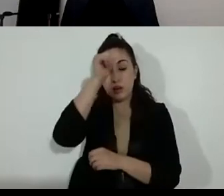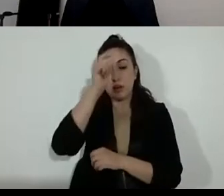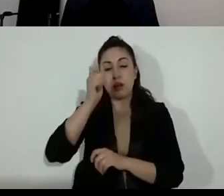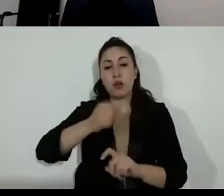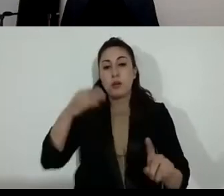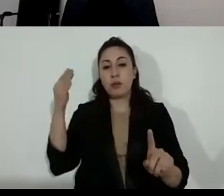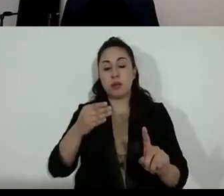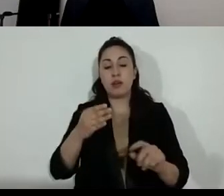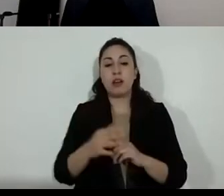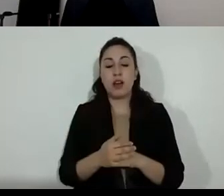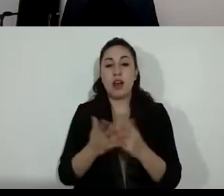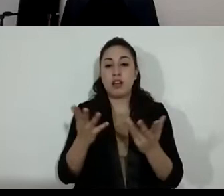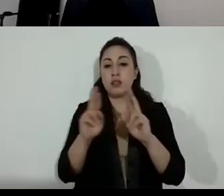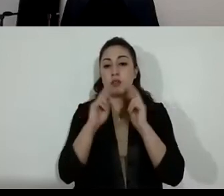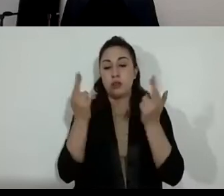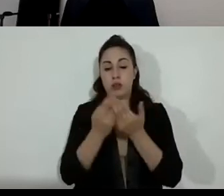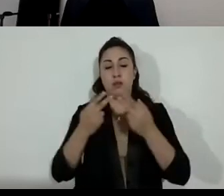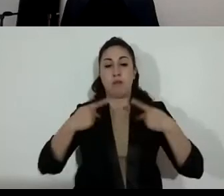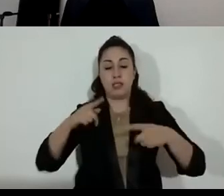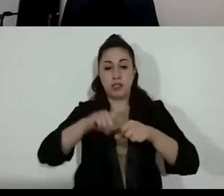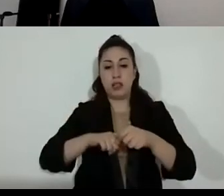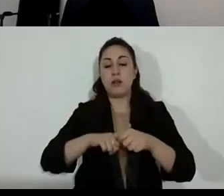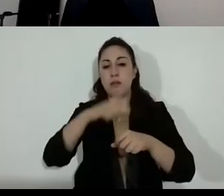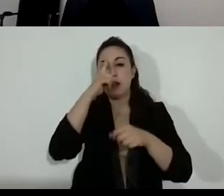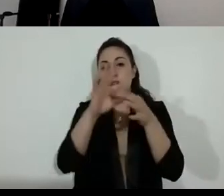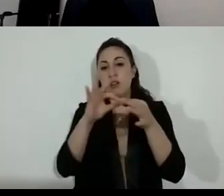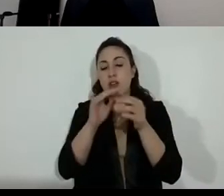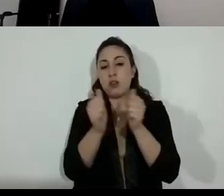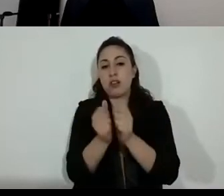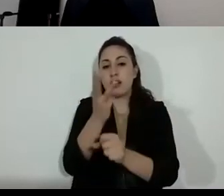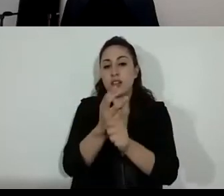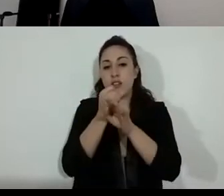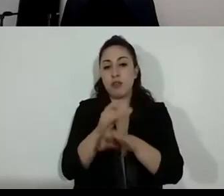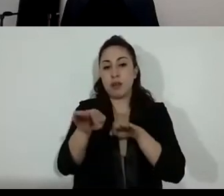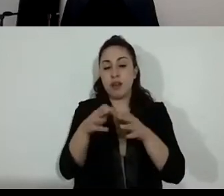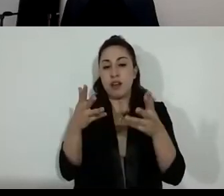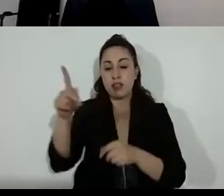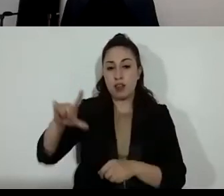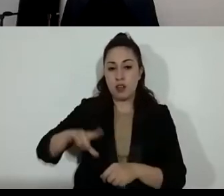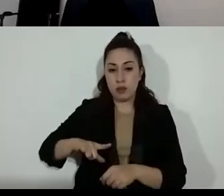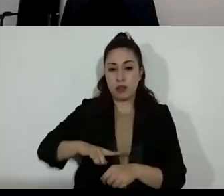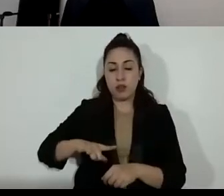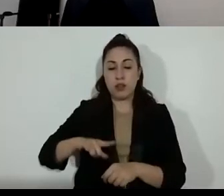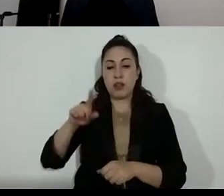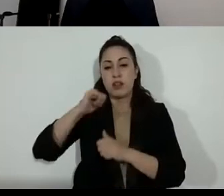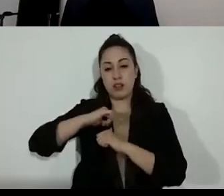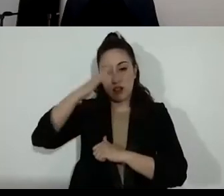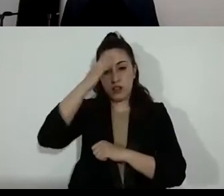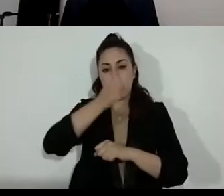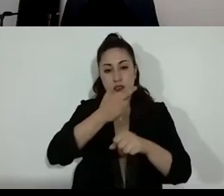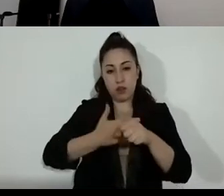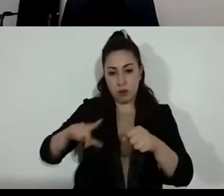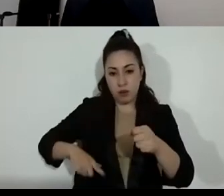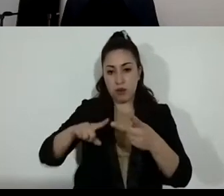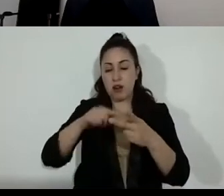las comparecencias con motivo del tercer informe de gobierno ante el Pleno de los titulares de la Secretaría de Gobierno, de la Secretaría de Seguridad